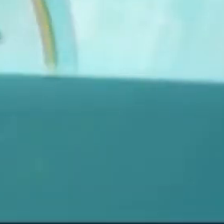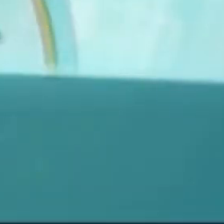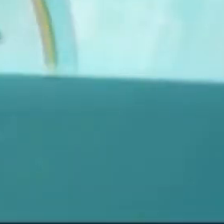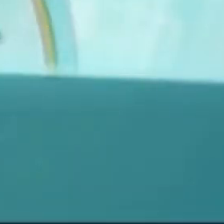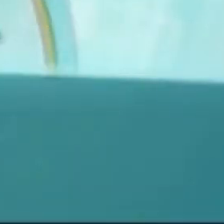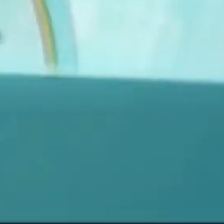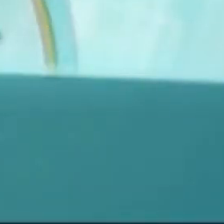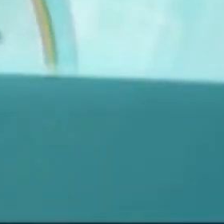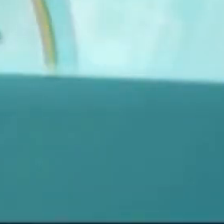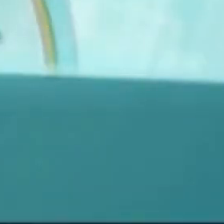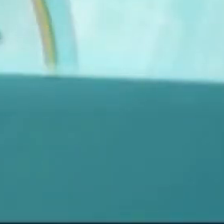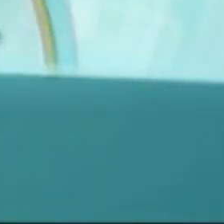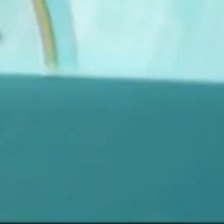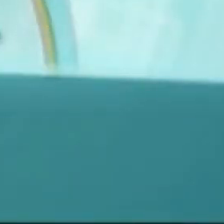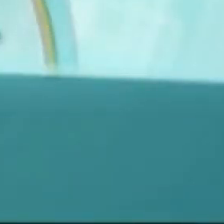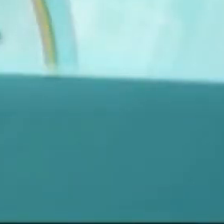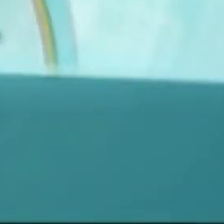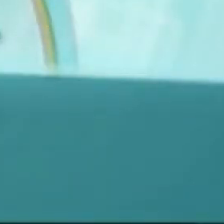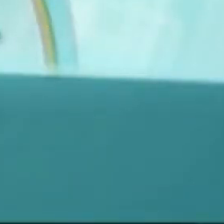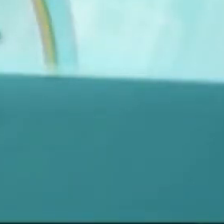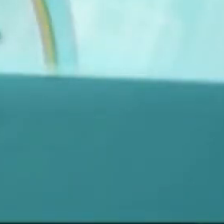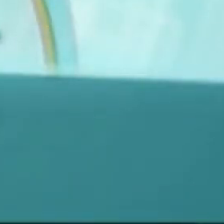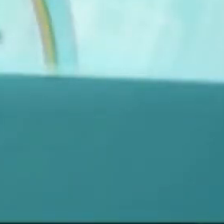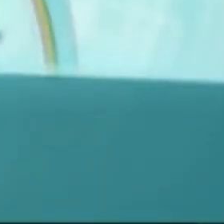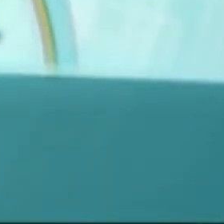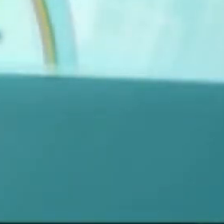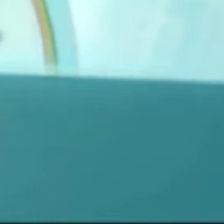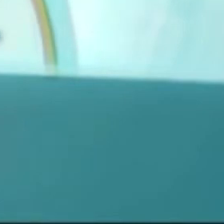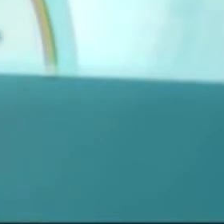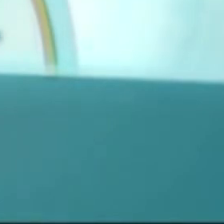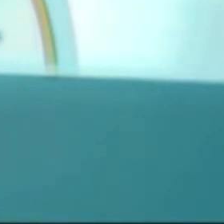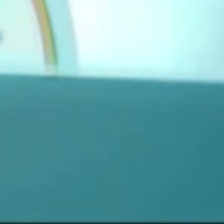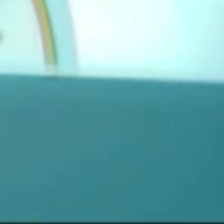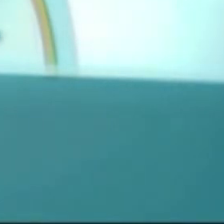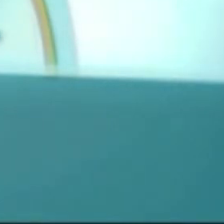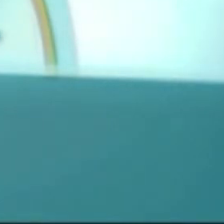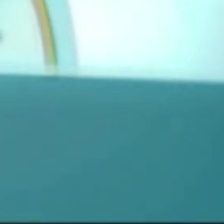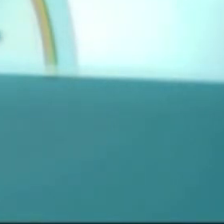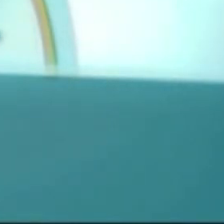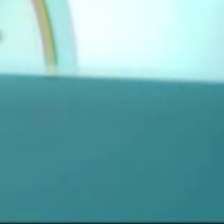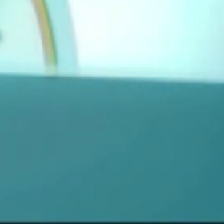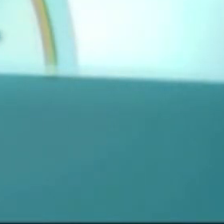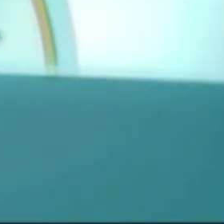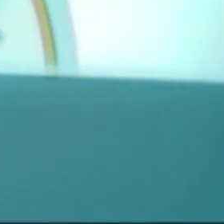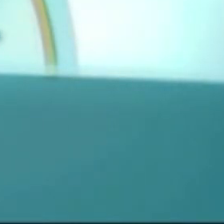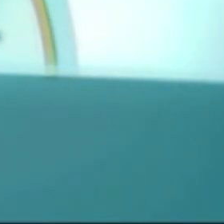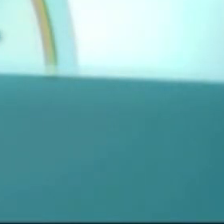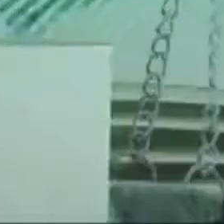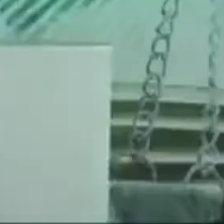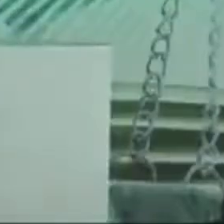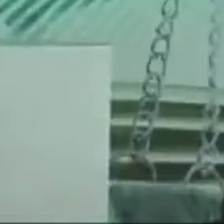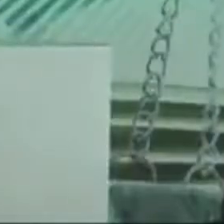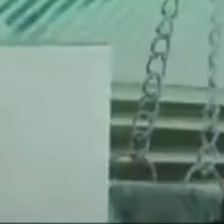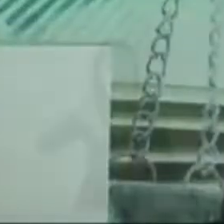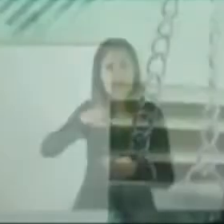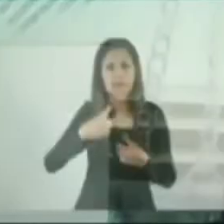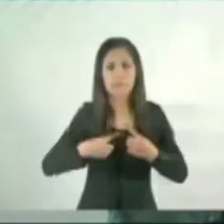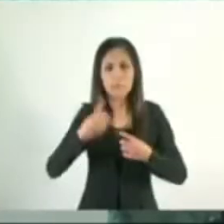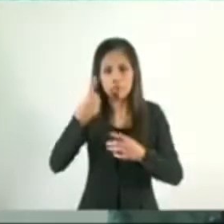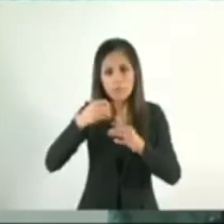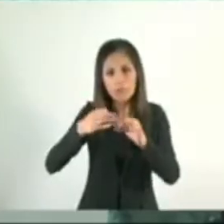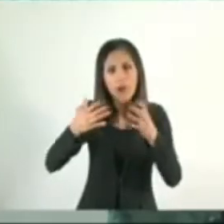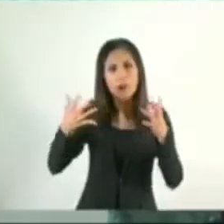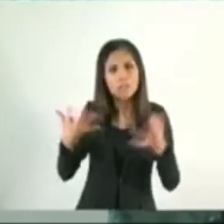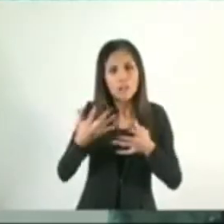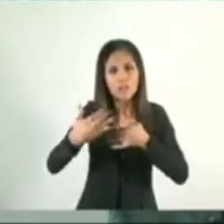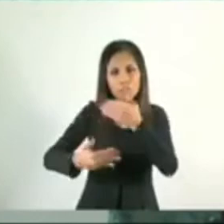firmó convenio con la Secretaría de Transparencia y Rendición de Cuentas del Gobierno del Estado, con el objetivo de coordinar esfuerzos tendientes a la elaboración y ejecución